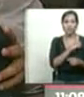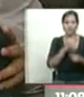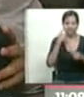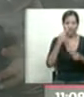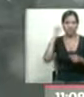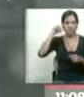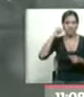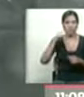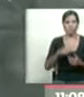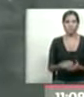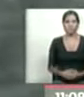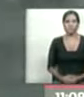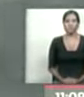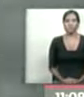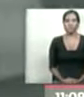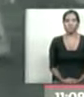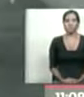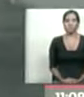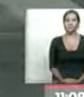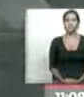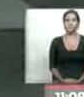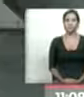regresamos.